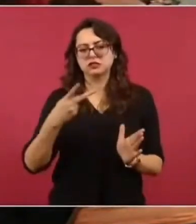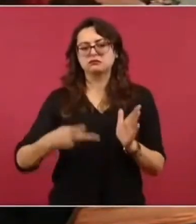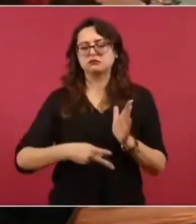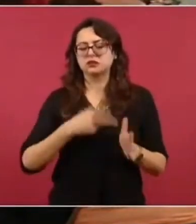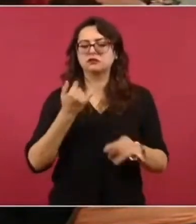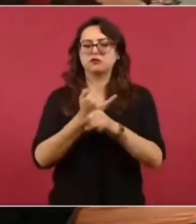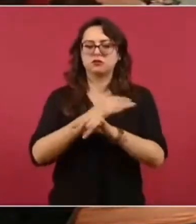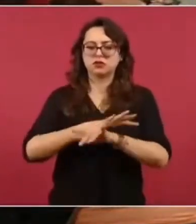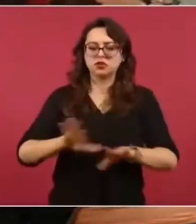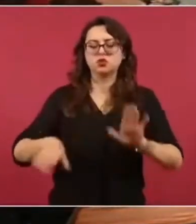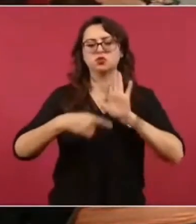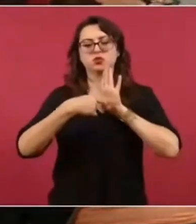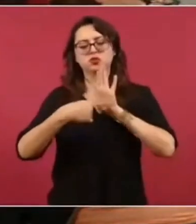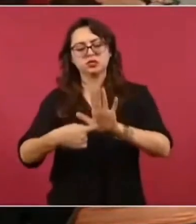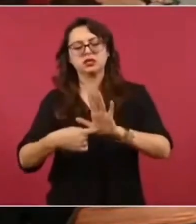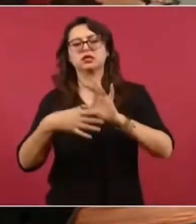definido.